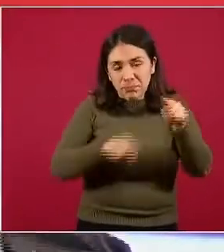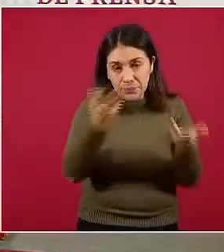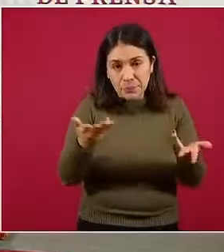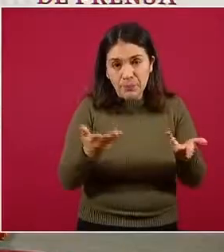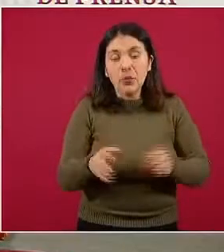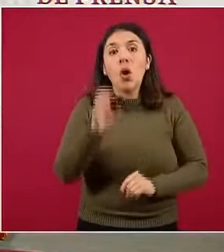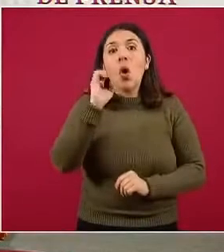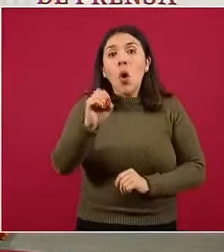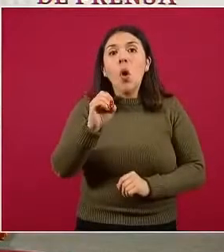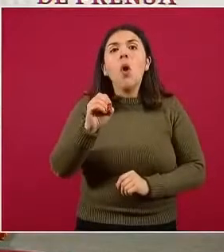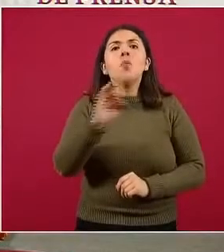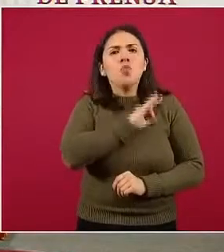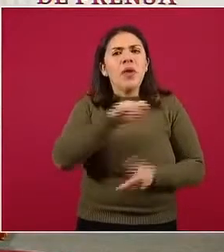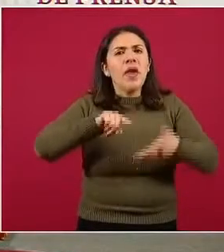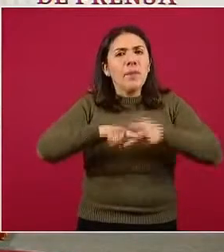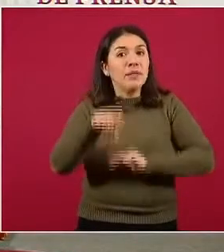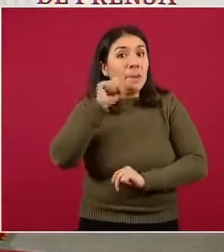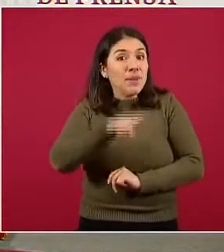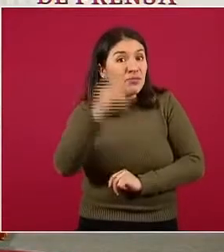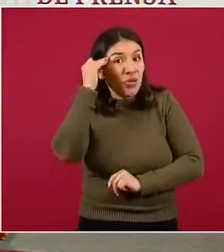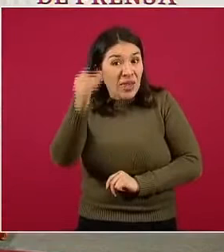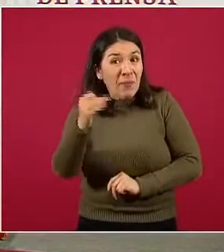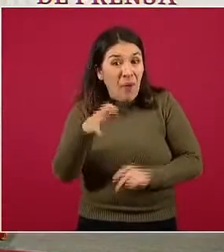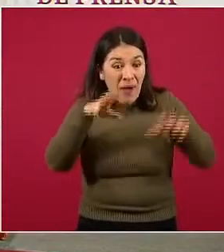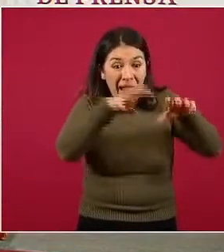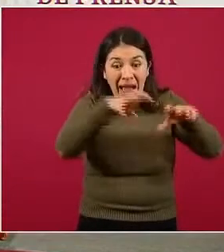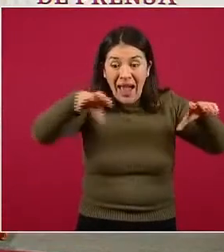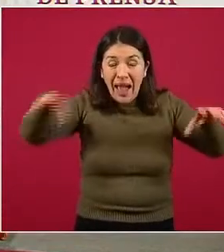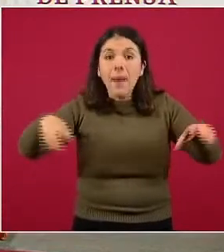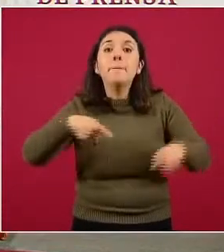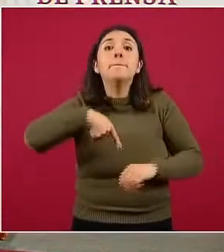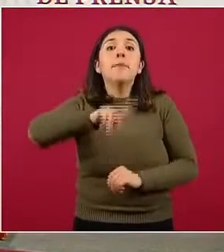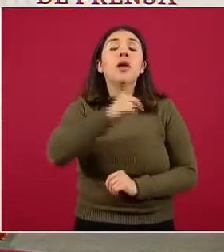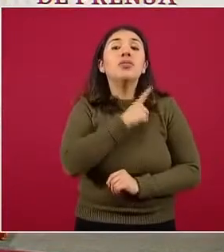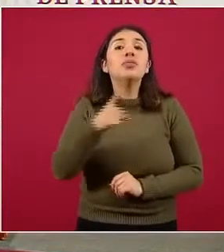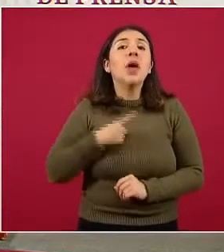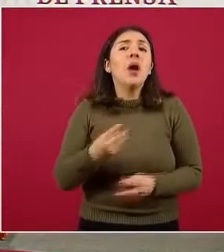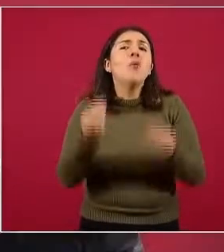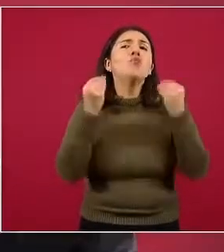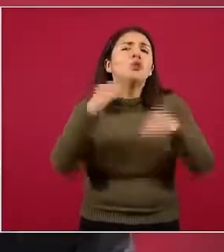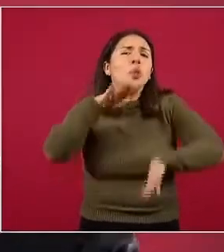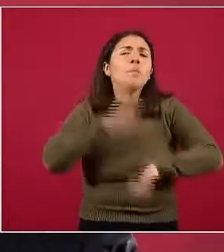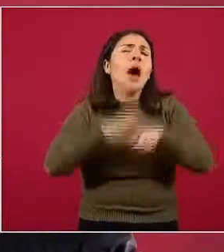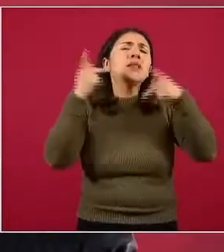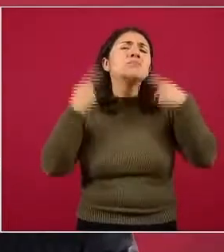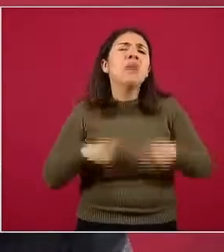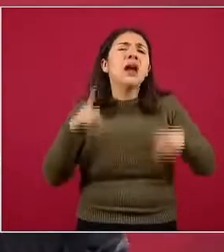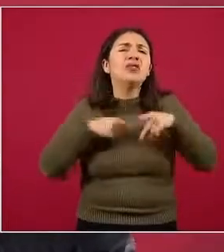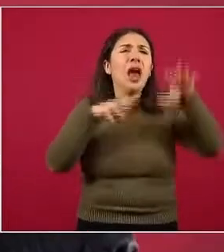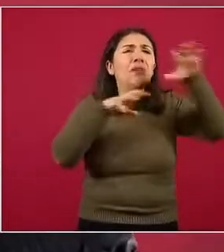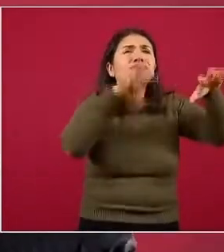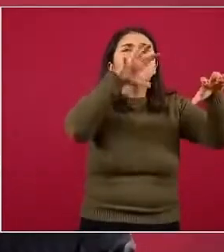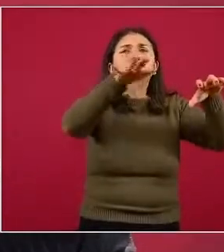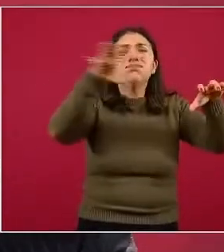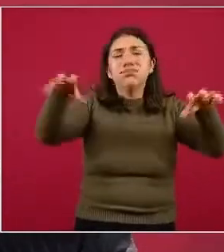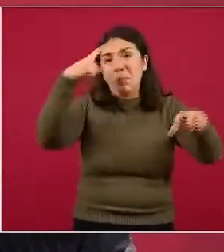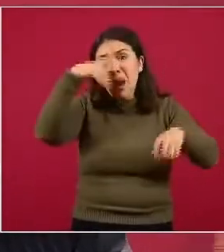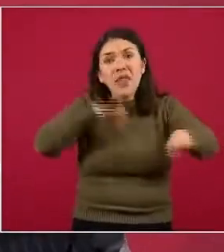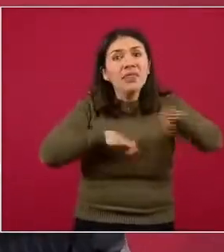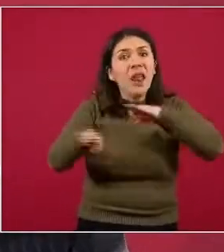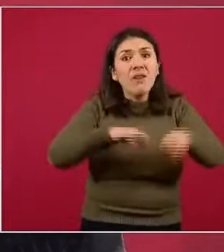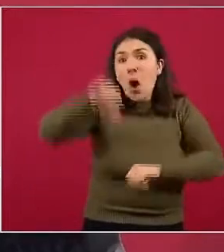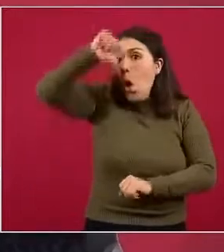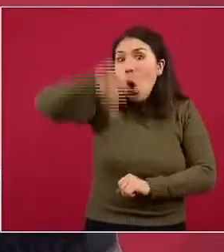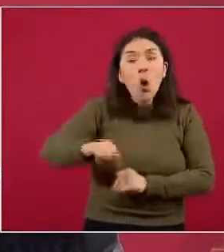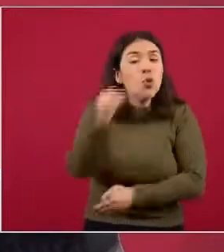O se puede empezar simultáneamente, pero entonces tendría que tener muchísimo personal al mismo tiempo en todo el país, lo